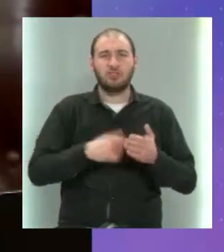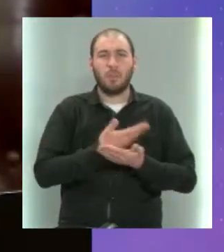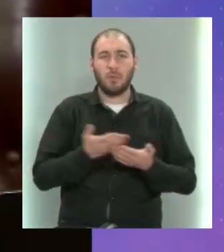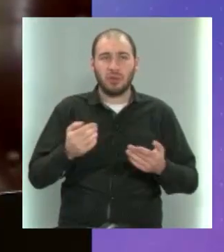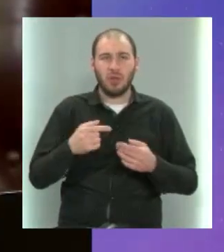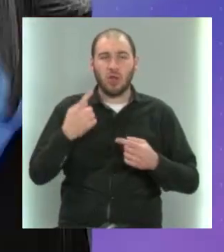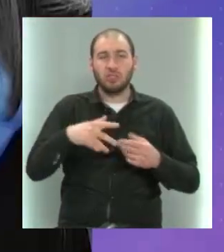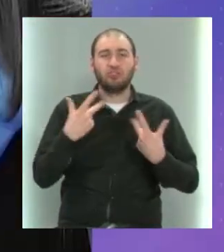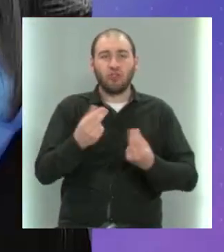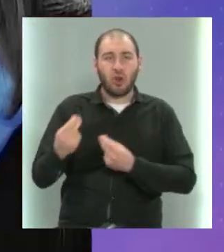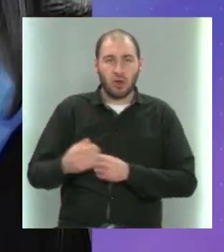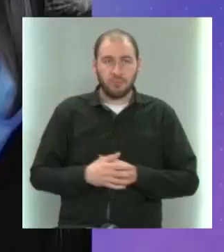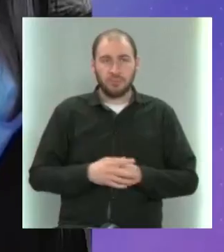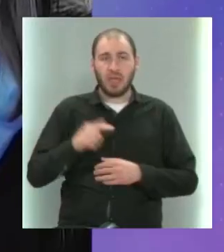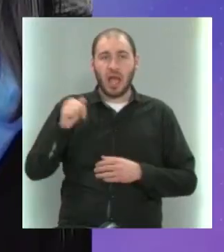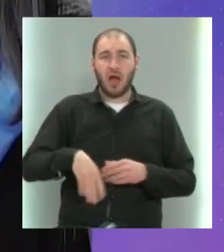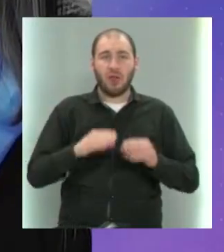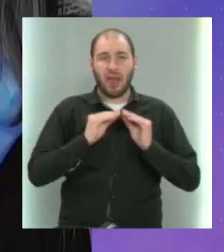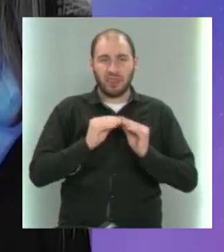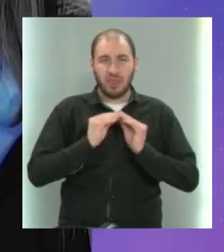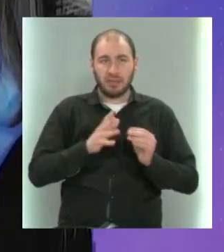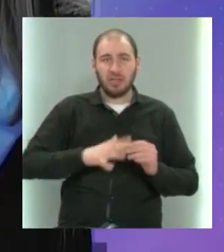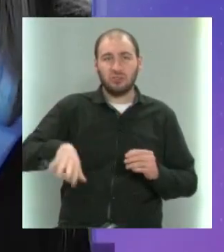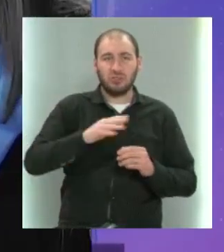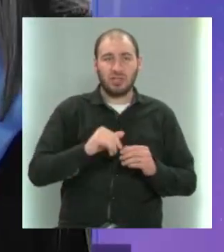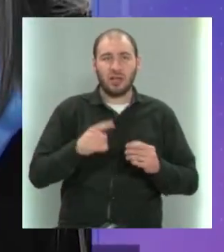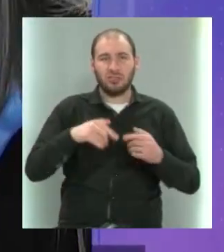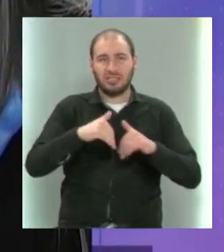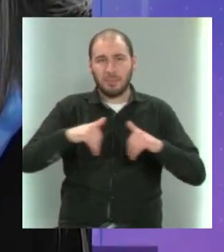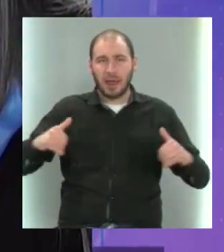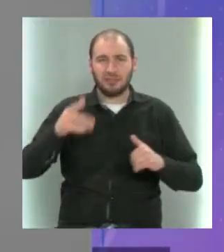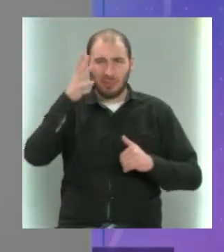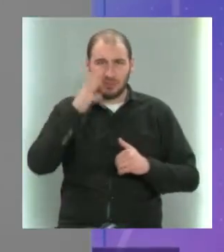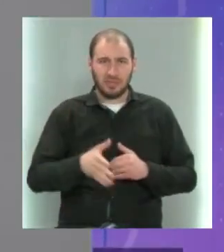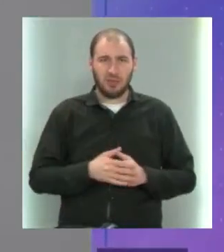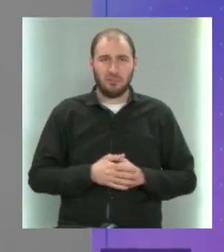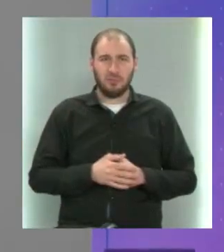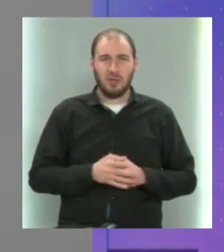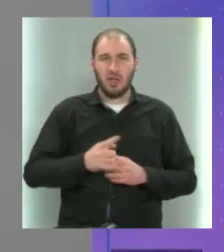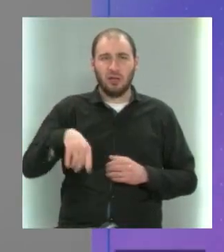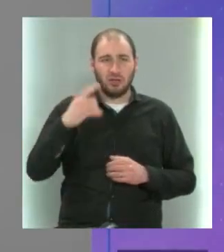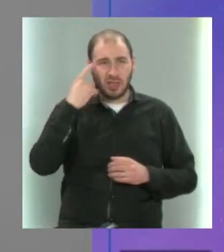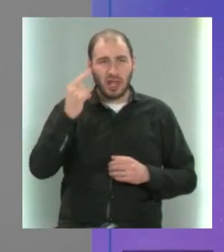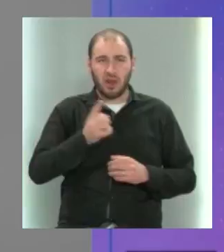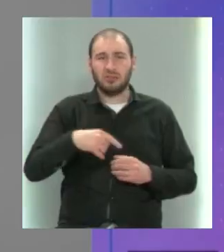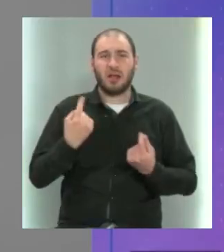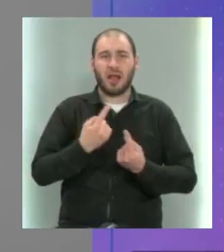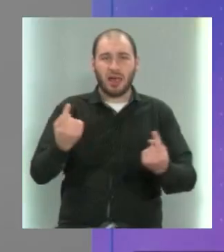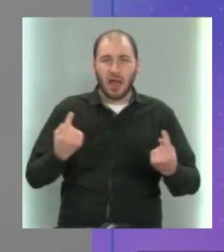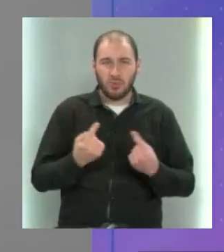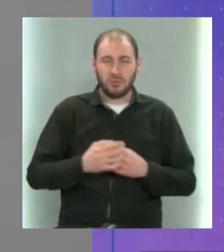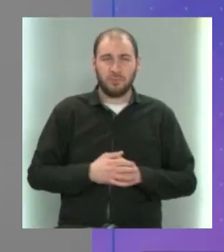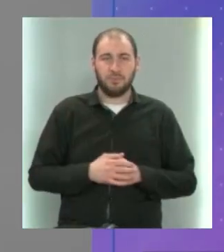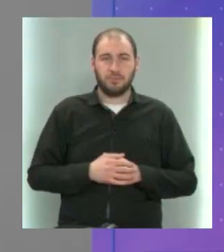de objetores? Hoy este debate está dejando en la sociedad una grieta que es muy grande, en donde creemos que tenemos cada uno de